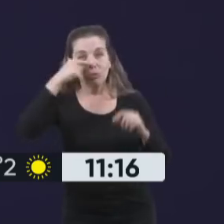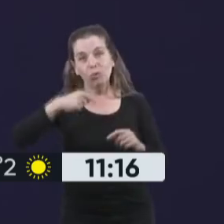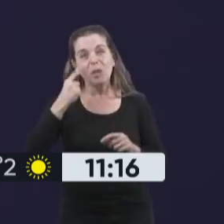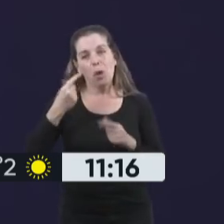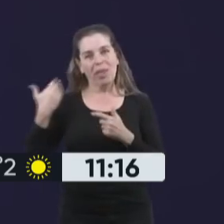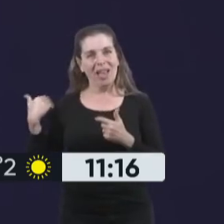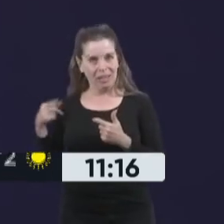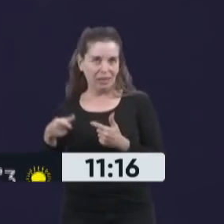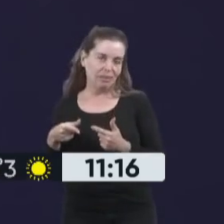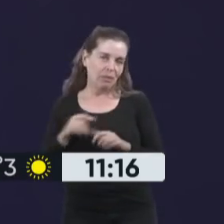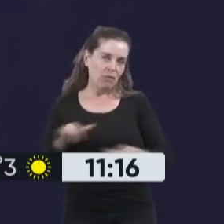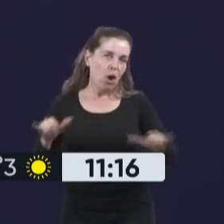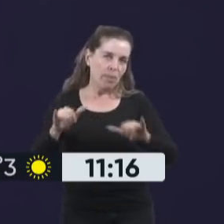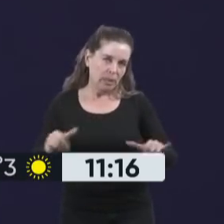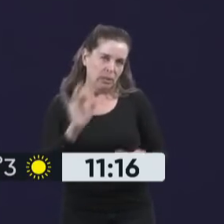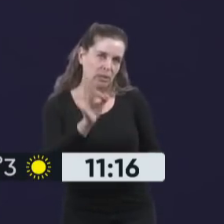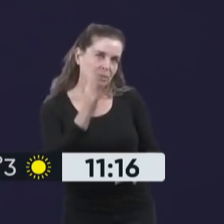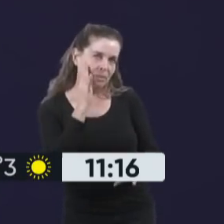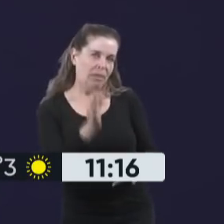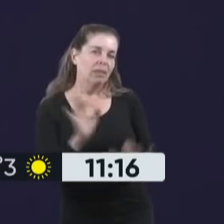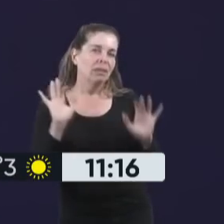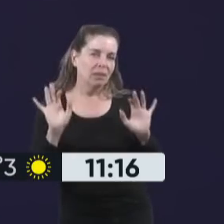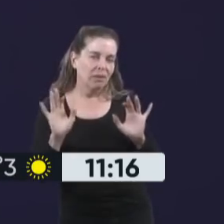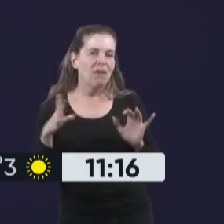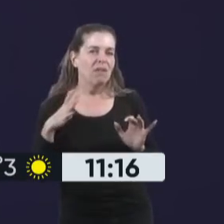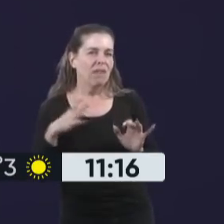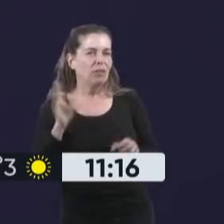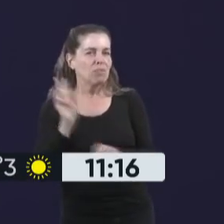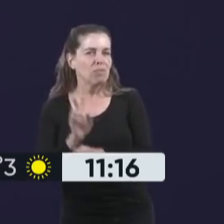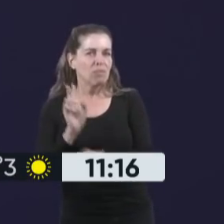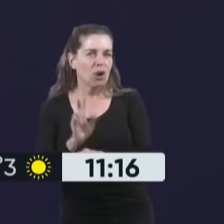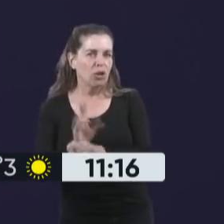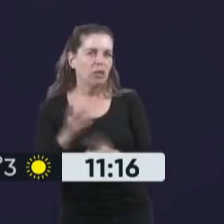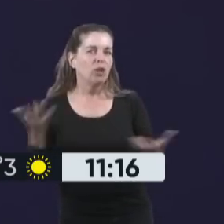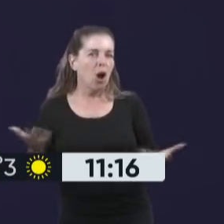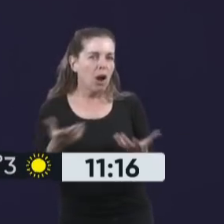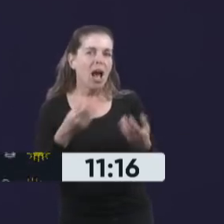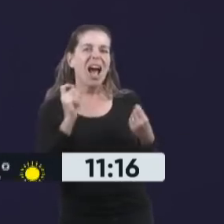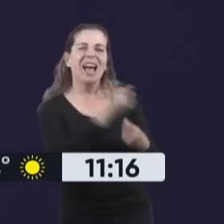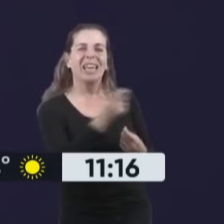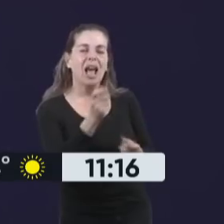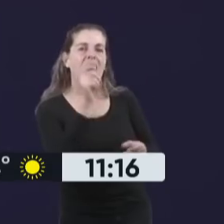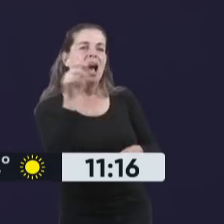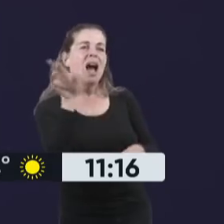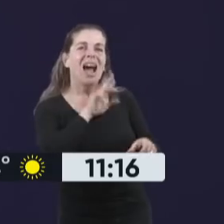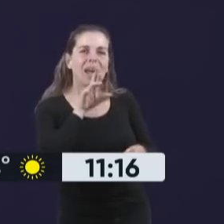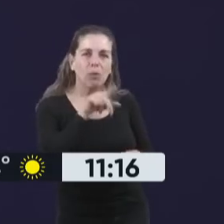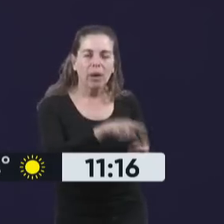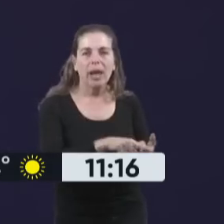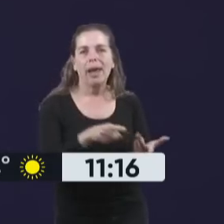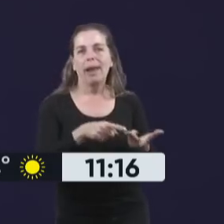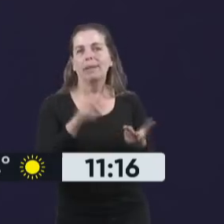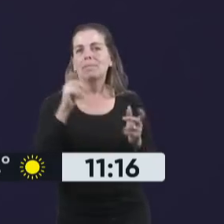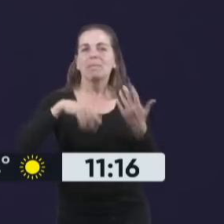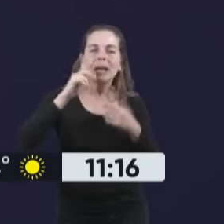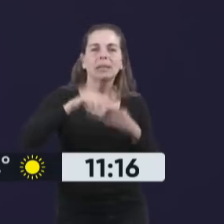días, te das cuenta que efectivamente la desprotección de la mujer, pero digamos de la familia